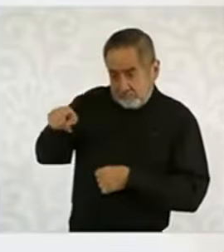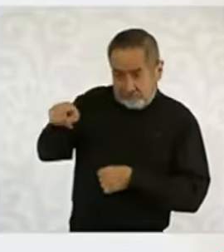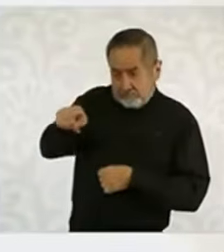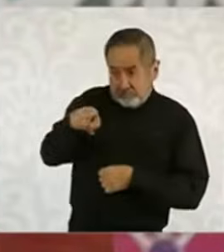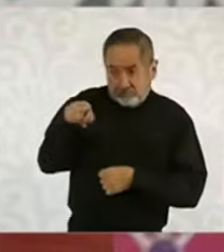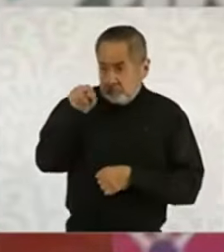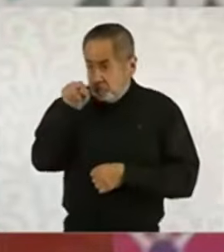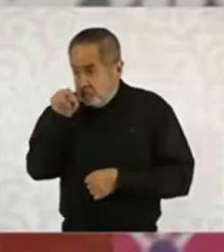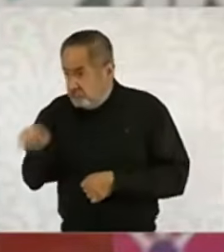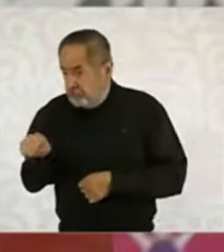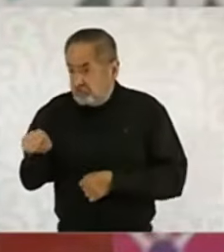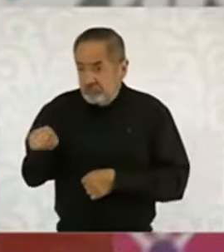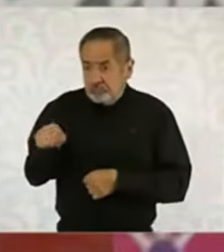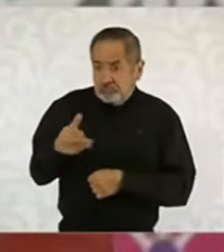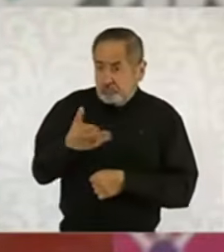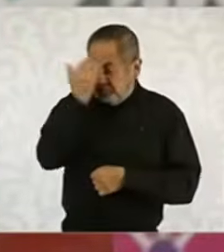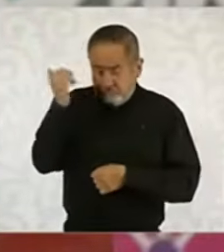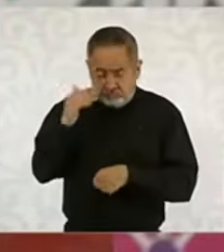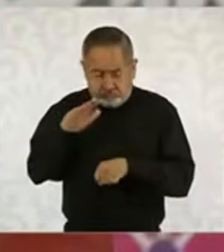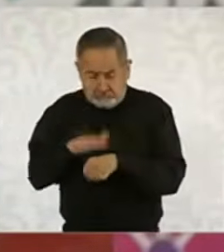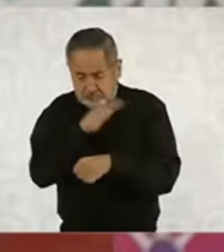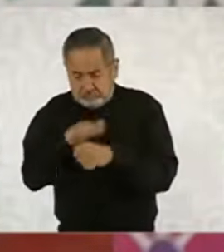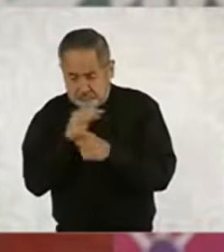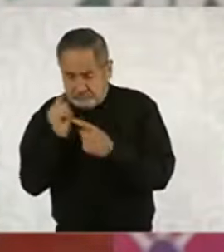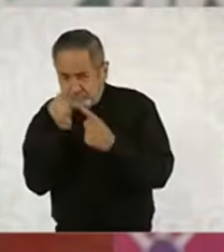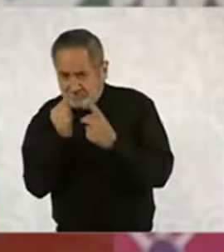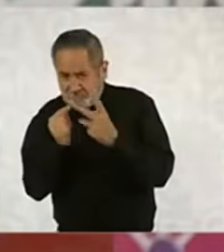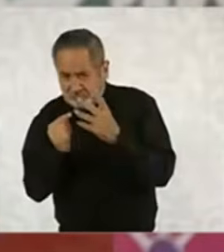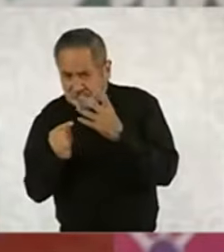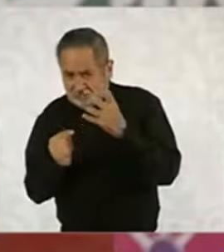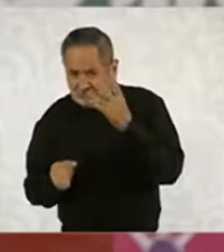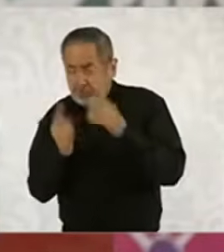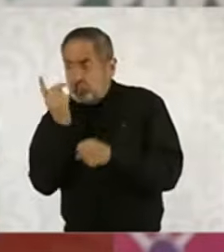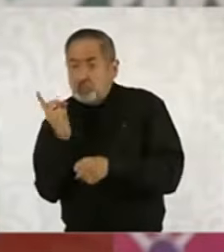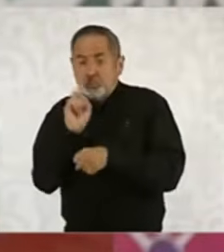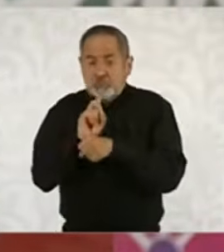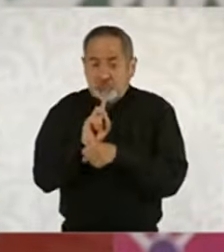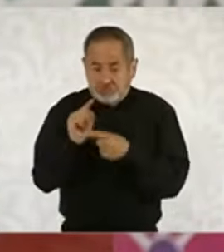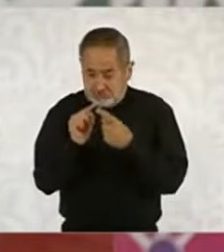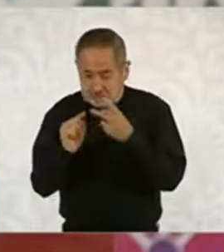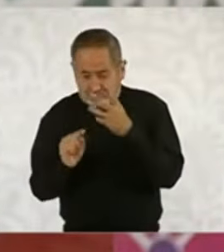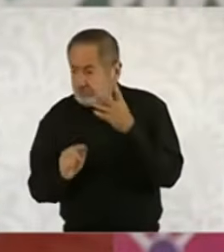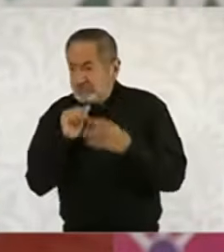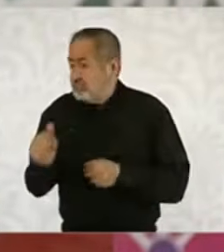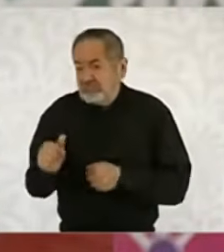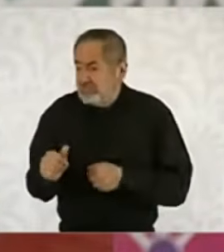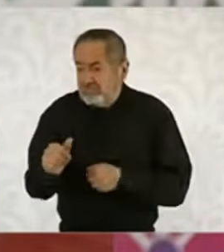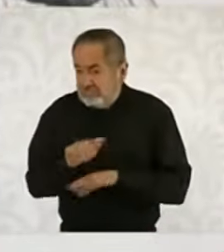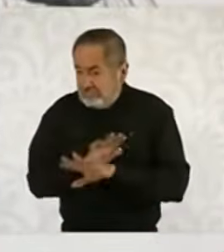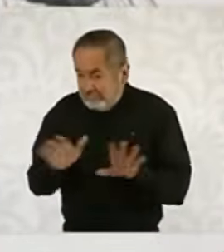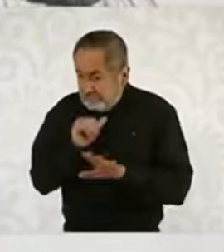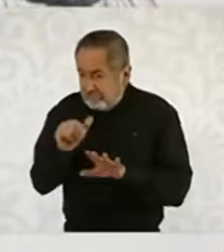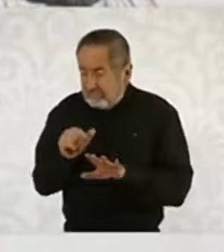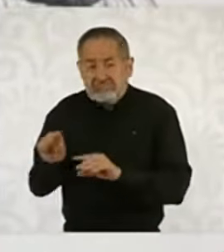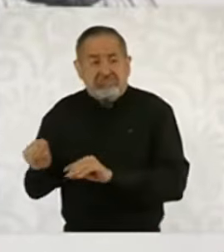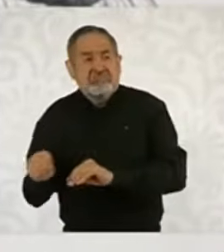había acertado en el examen en un solo día, pues iba a ir a una mala